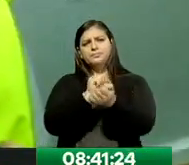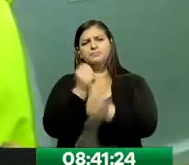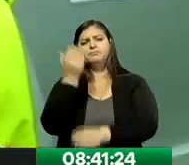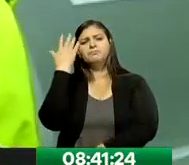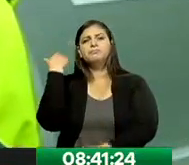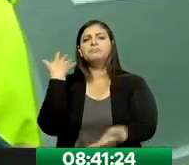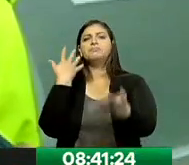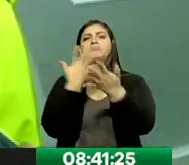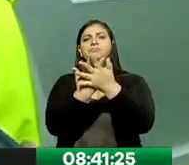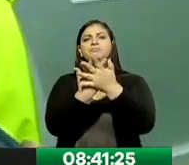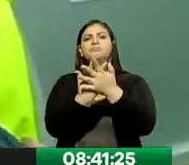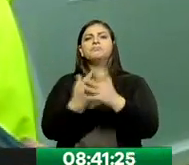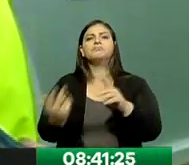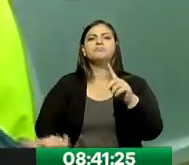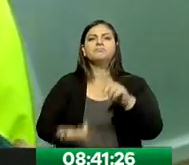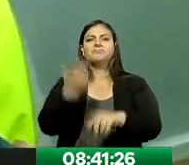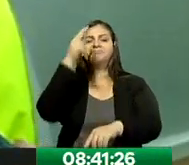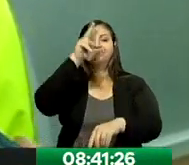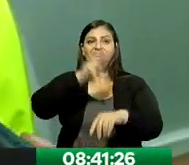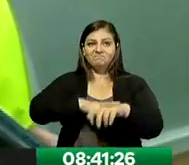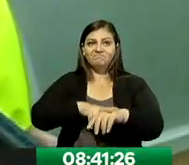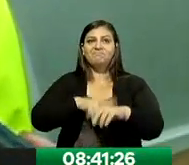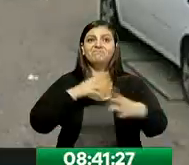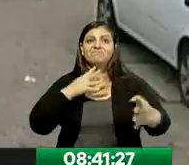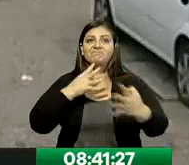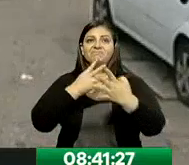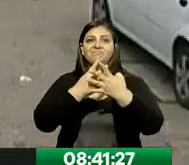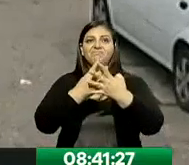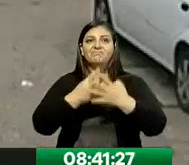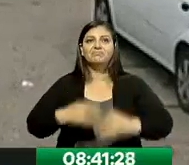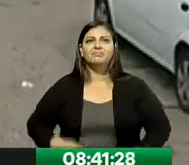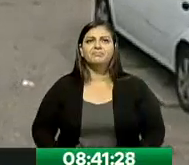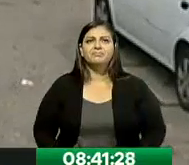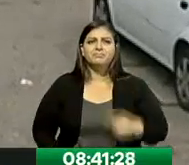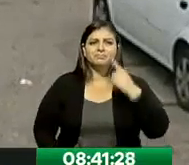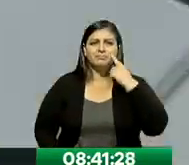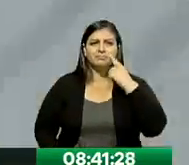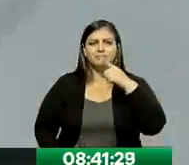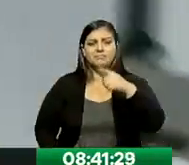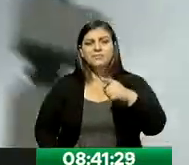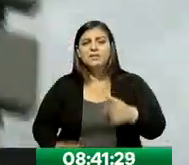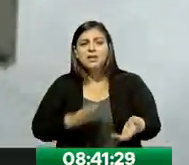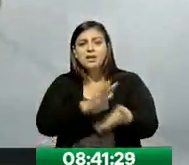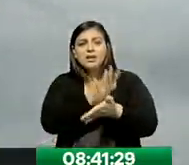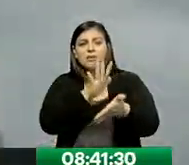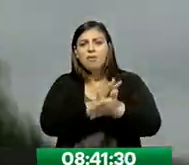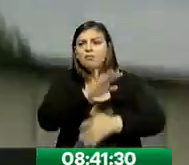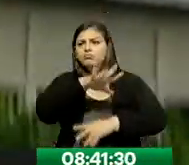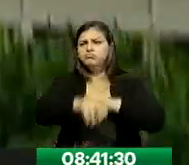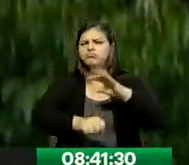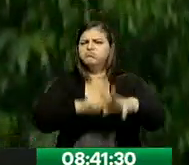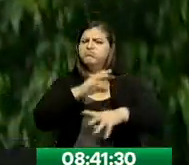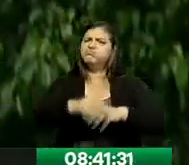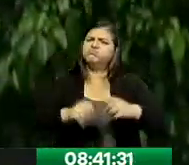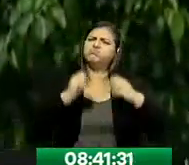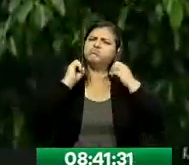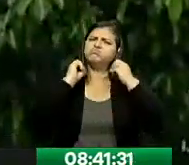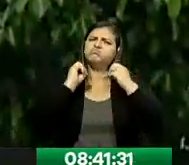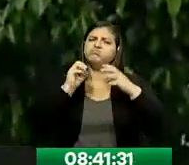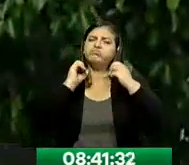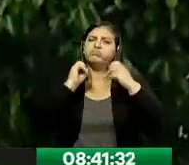robo, registra en la policía judicial. No sería la primera vez que por aquí acecha la delincuencia. No,